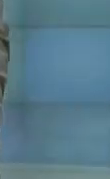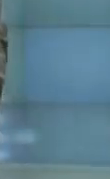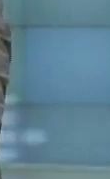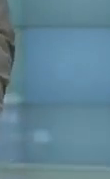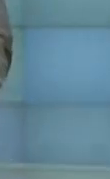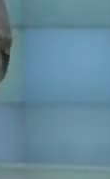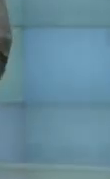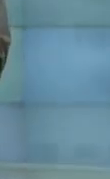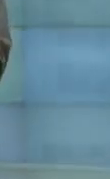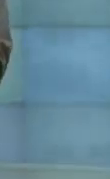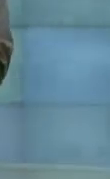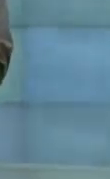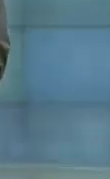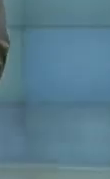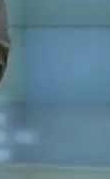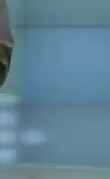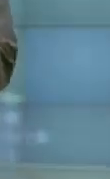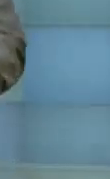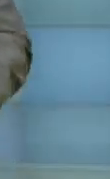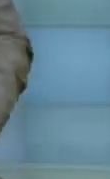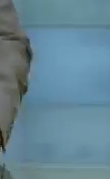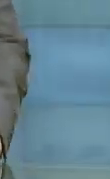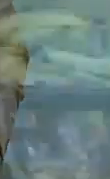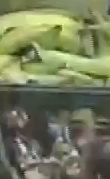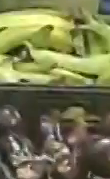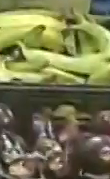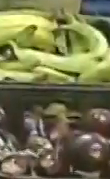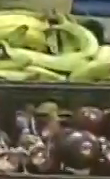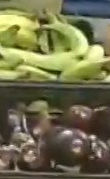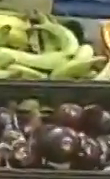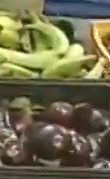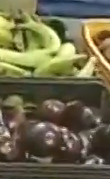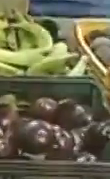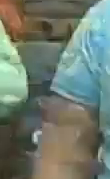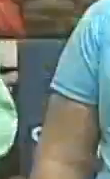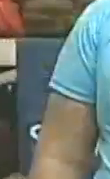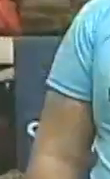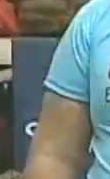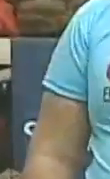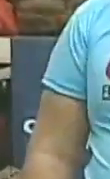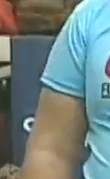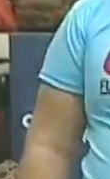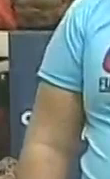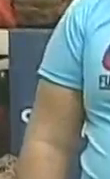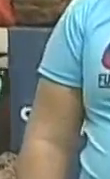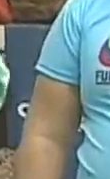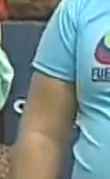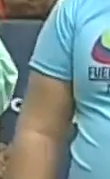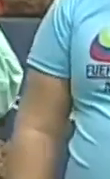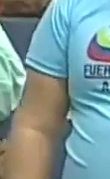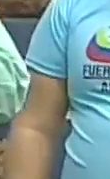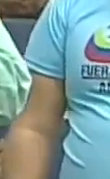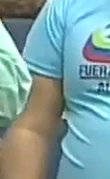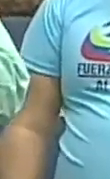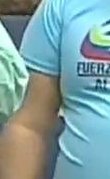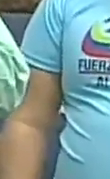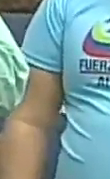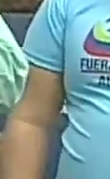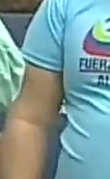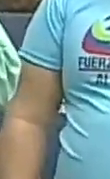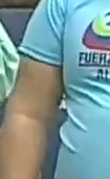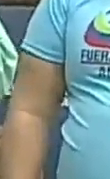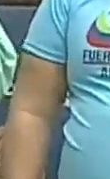Es parte de lo que en breve estaremos observando en el marco del miércoles productivo y una jornada de trabajo. Patria querida, patria